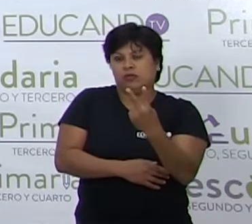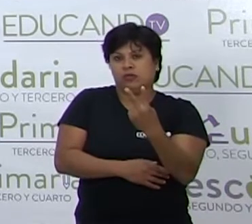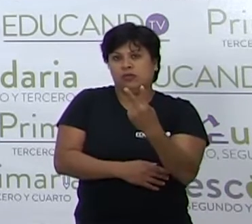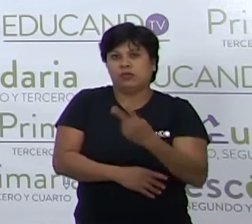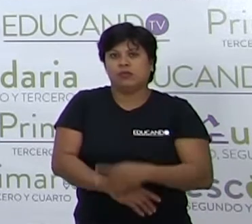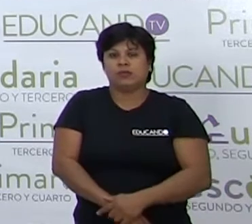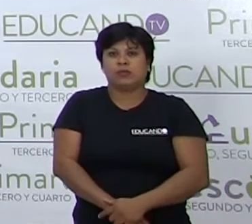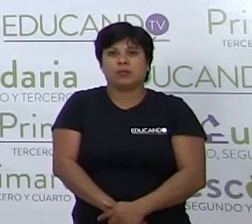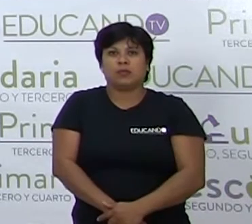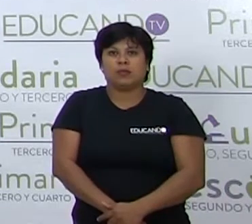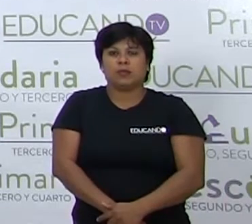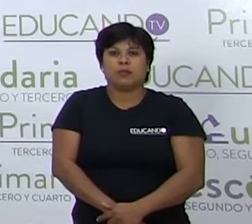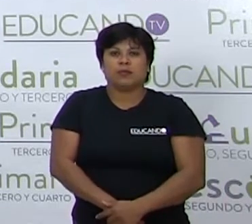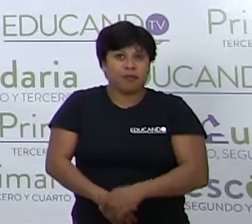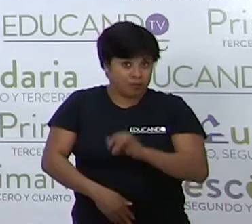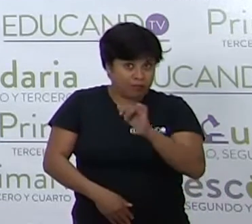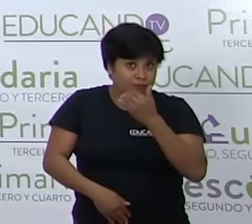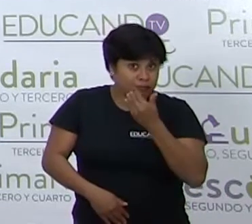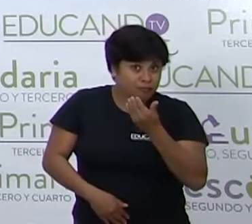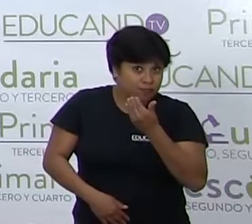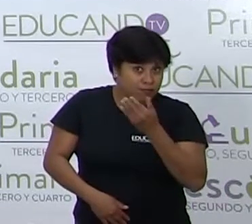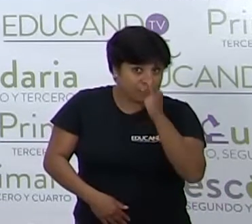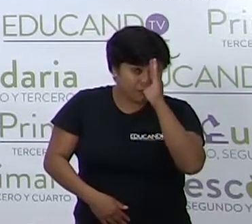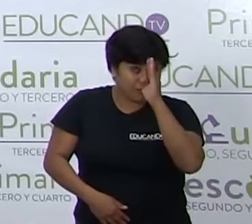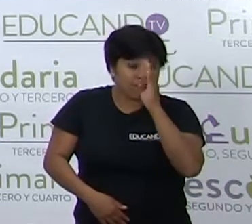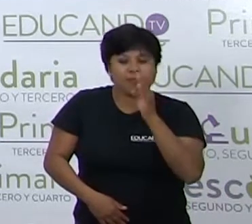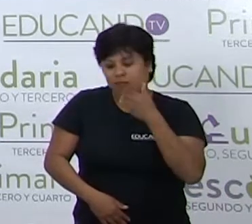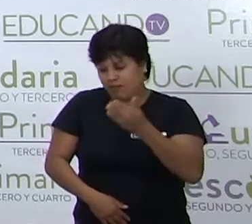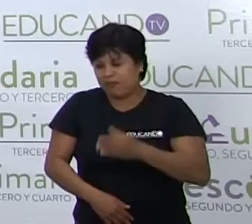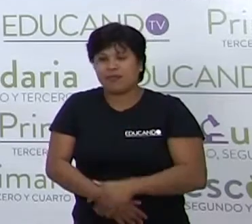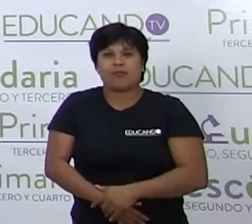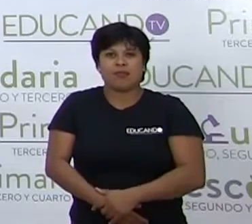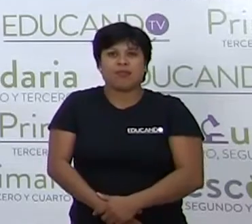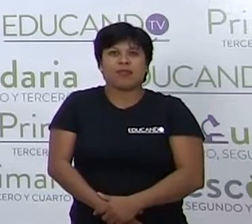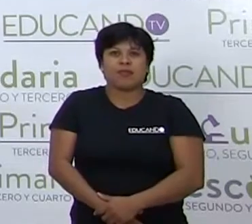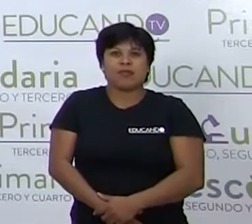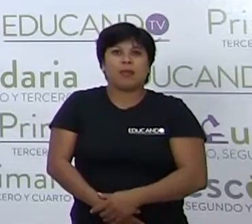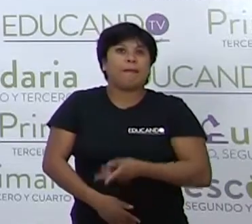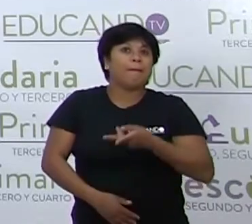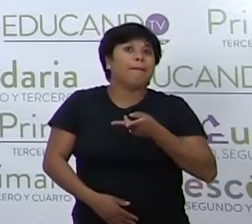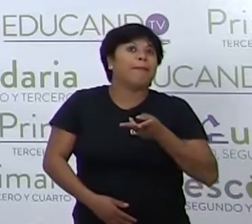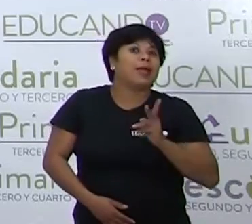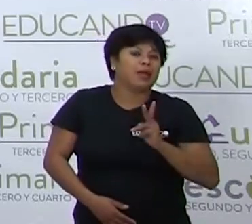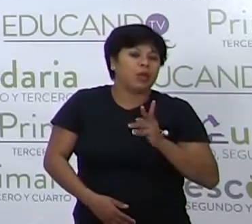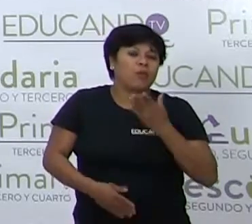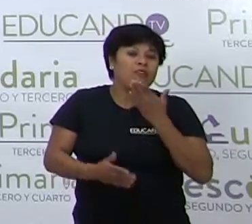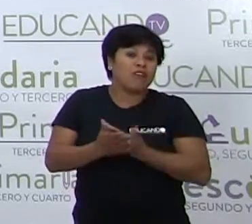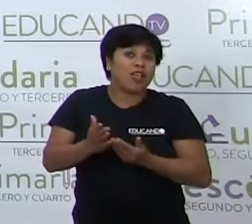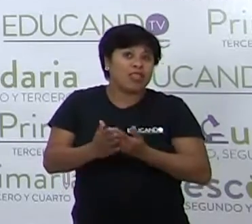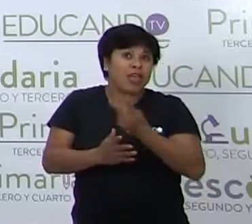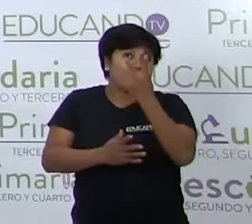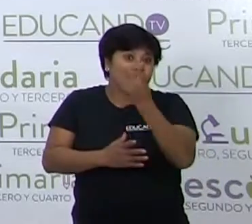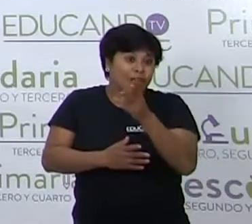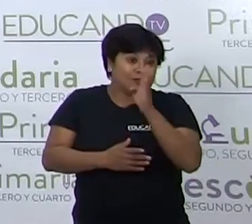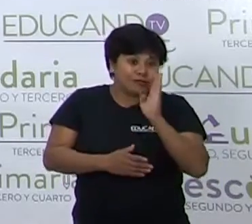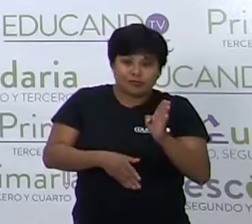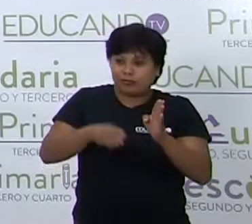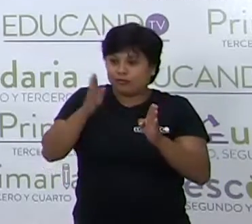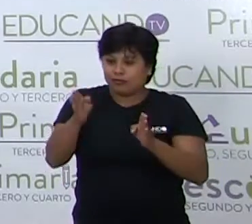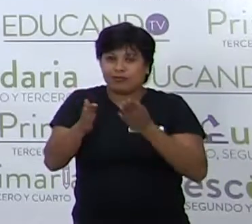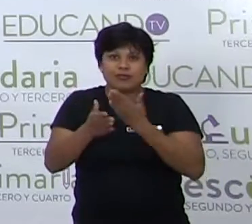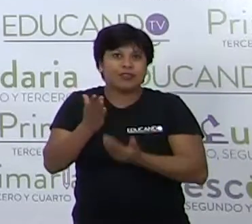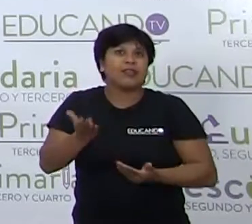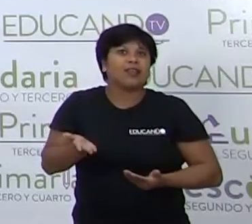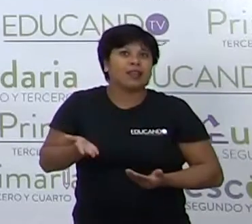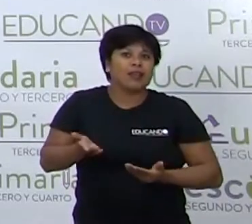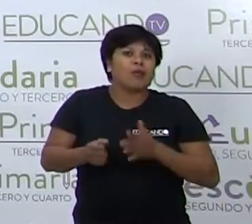32. ¿Crees que sí? Bien. Pero me faltan otros dos números.